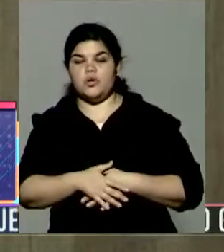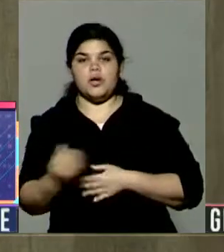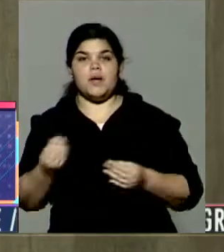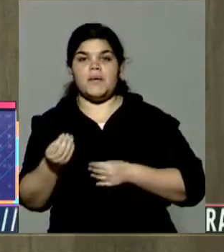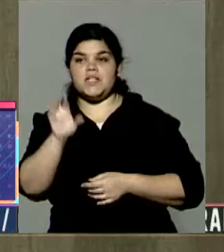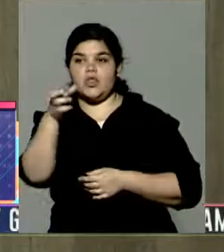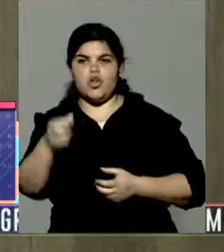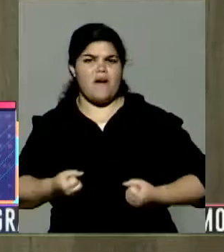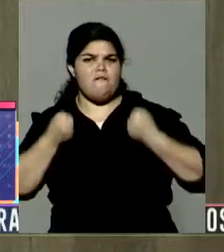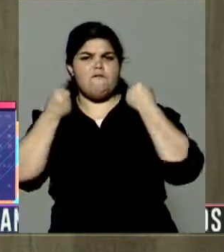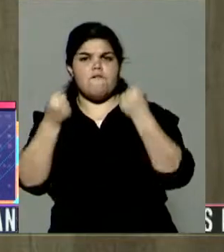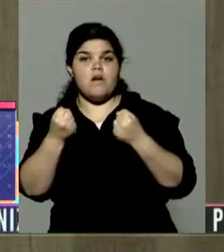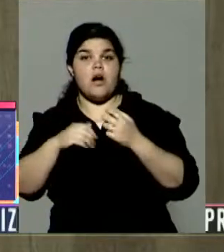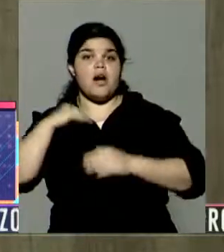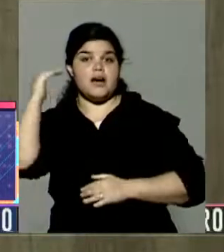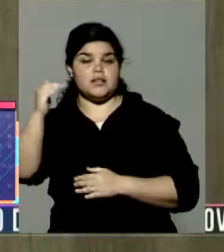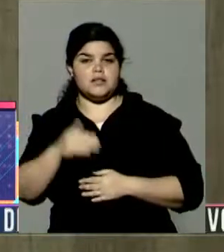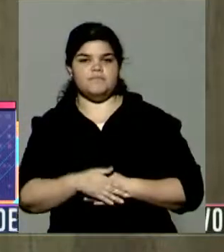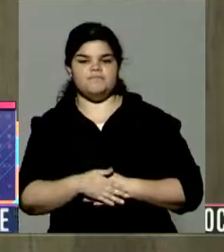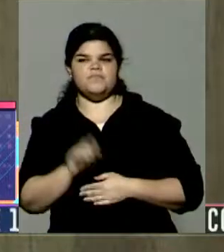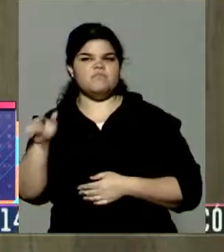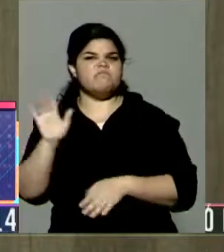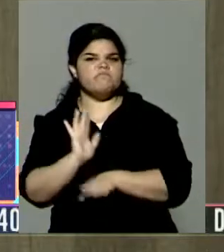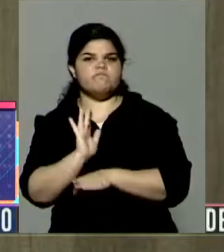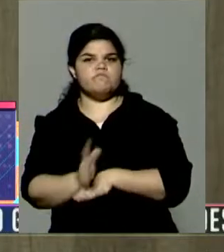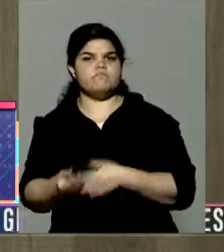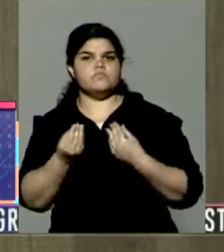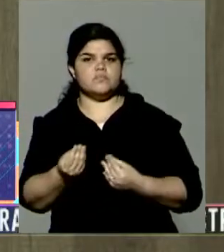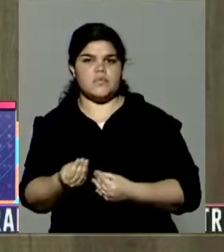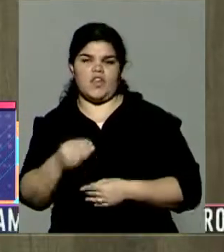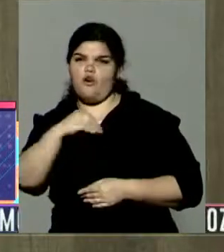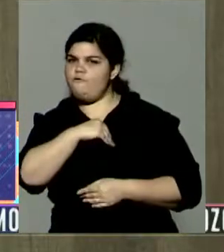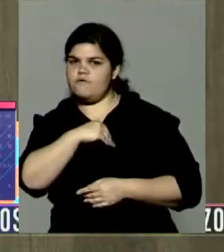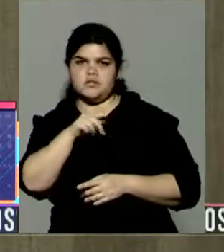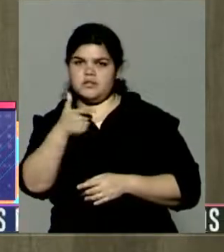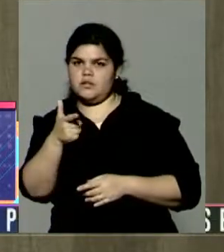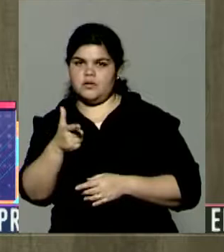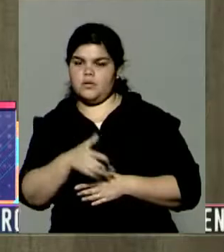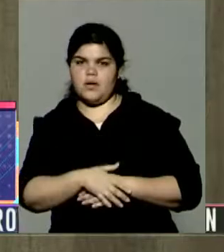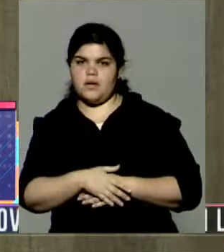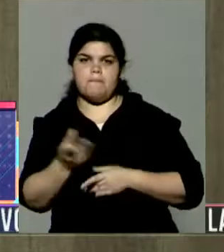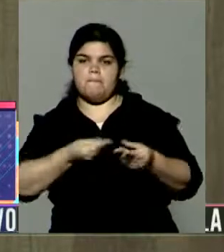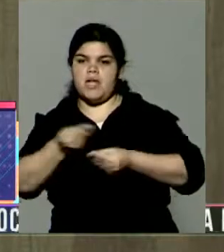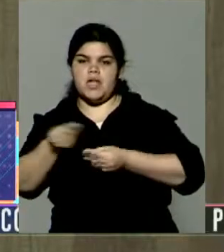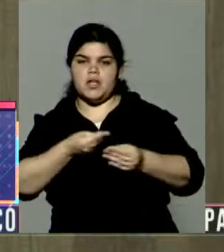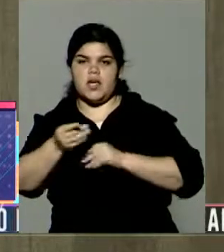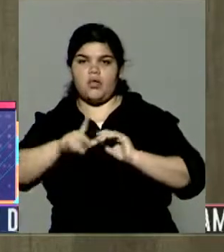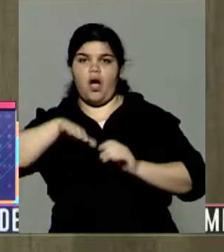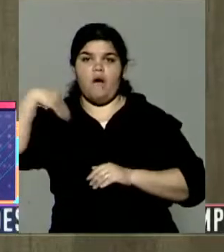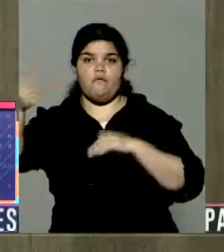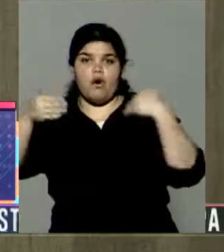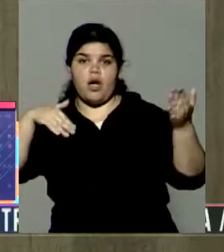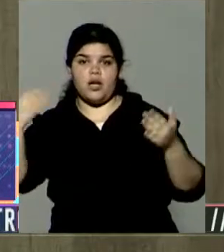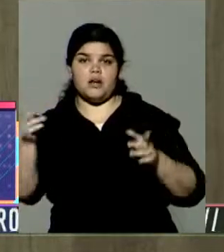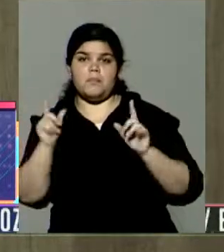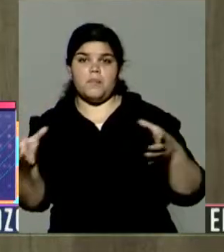Tiene que ver con la desconfianza que hay de todos los mercados internacionales de esta tregua que se dio en el Grupo de